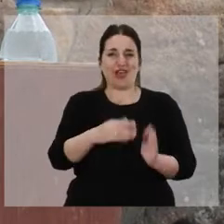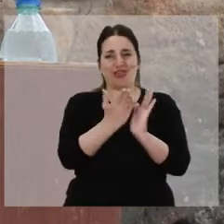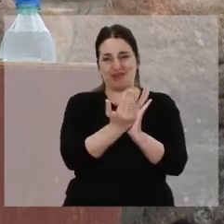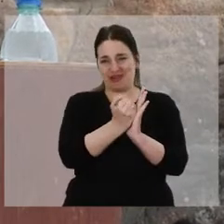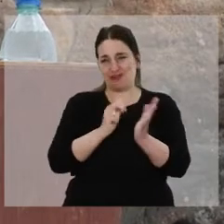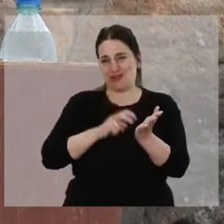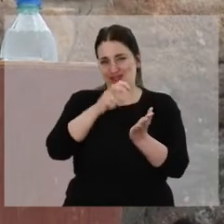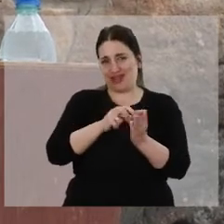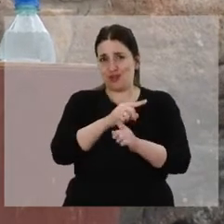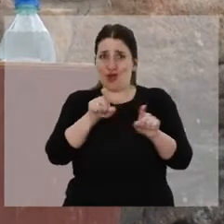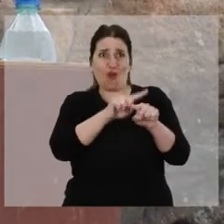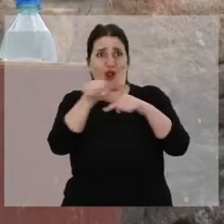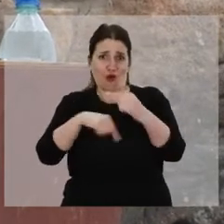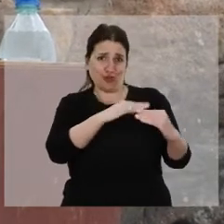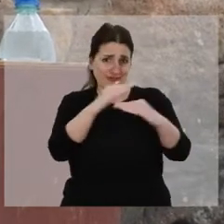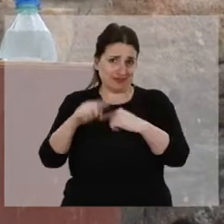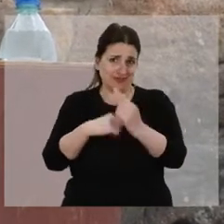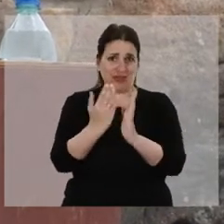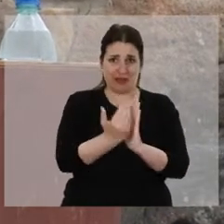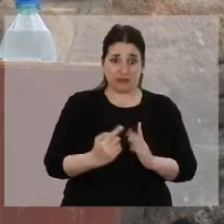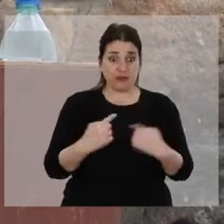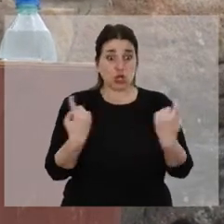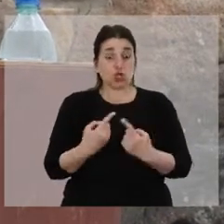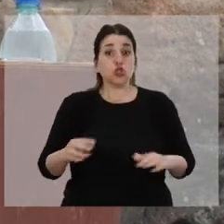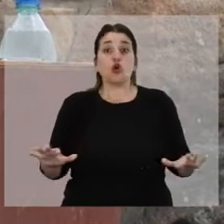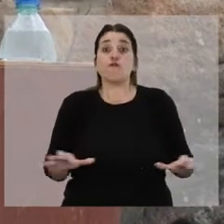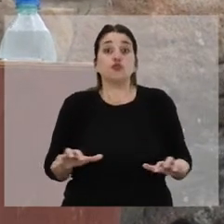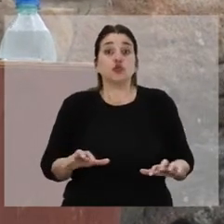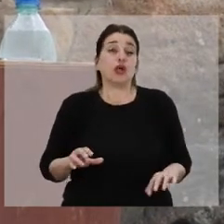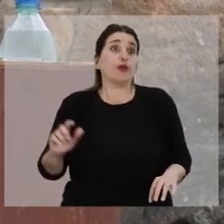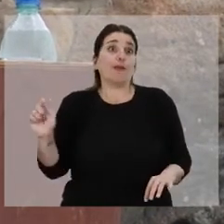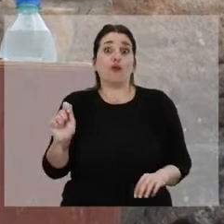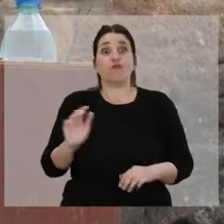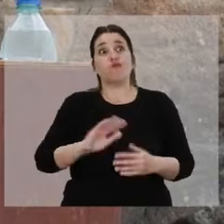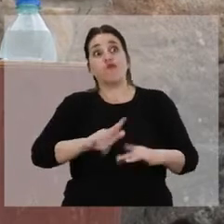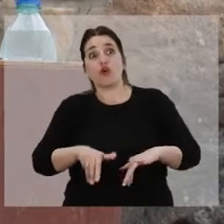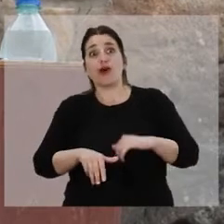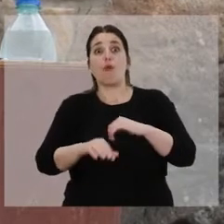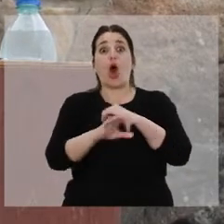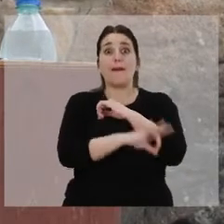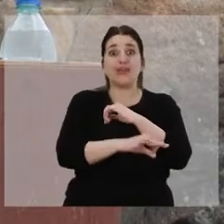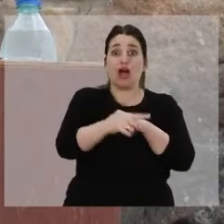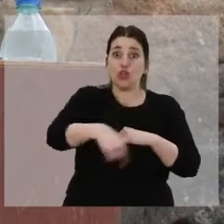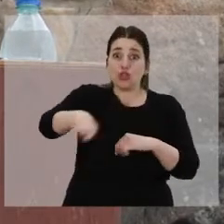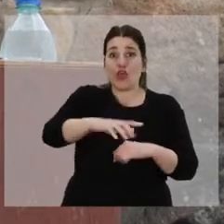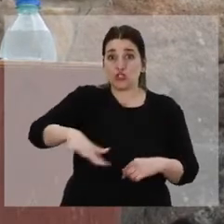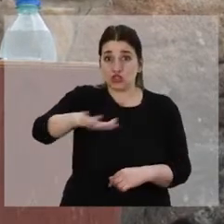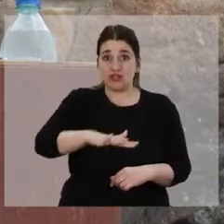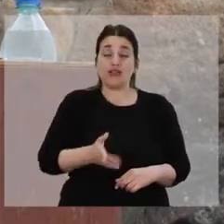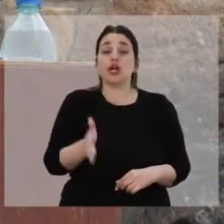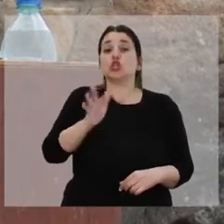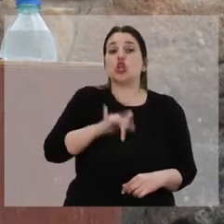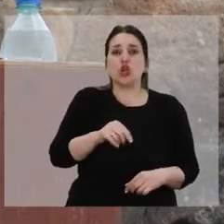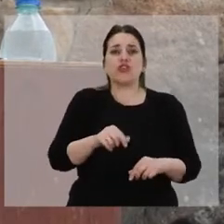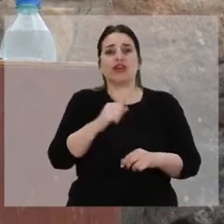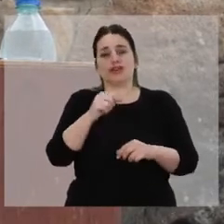como hago en el resto del país. Nosotros somos servidores públicos, somos empleados de la gente. Nosotros